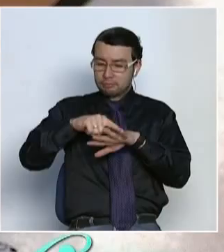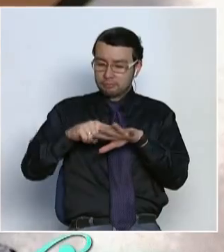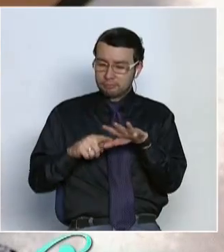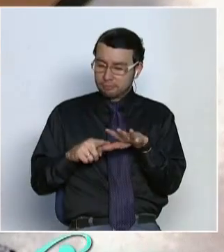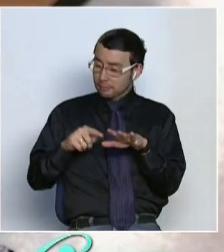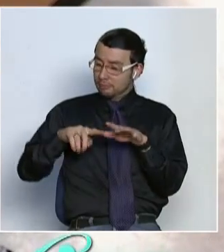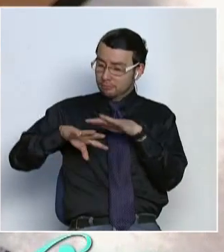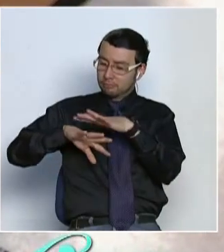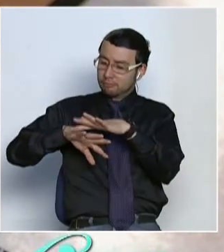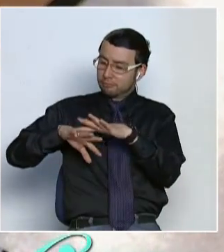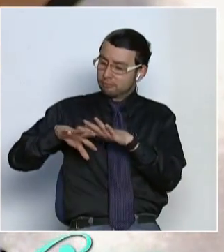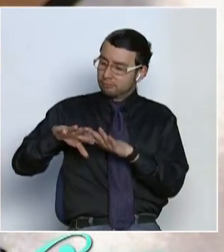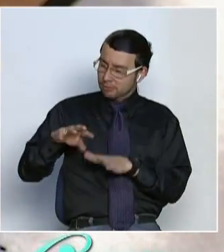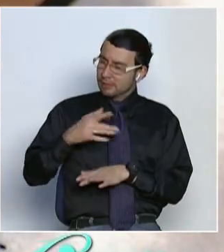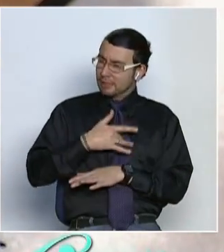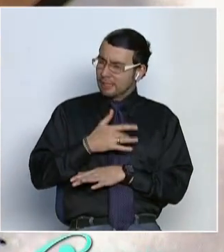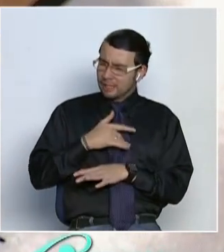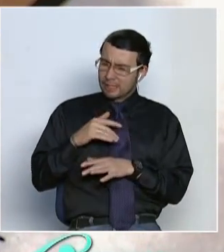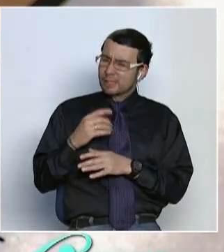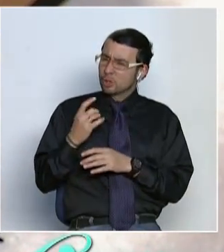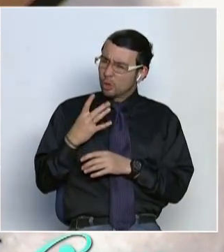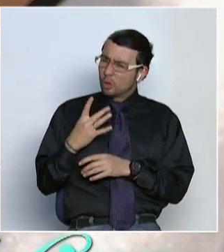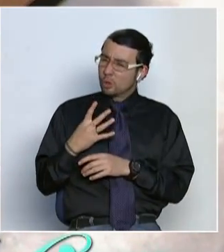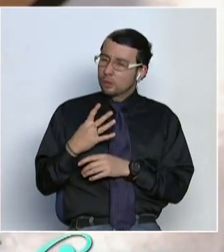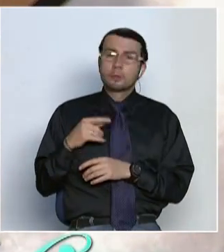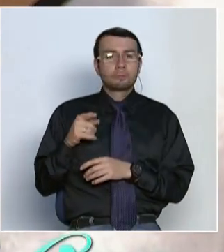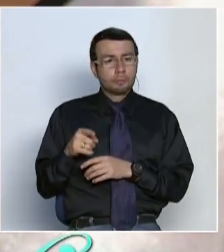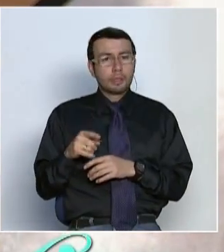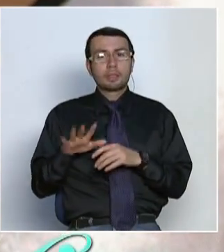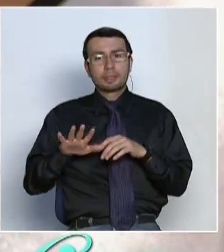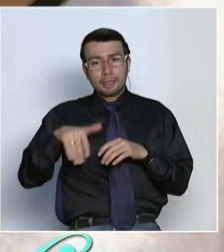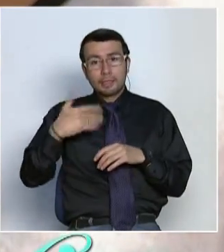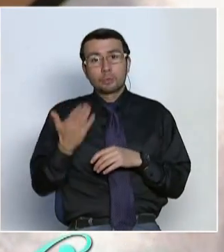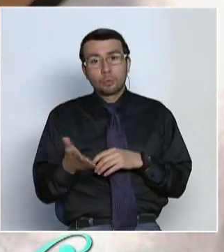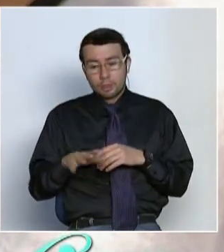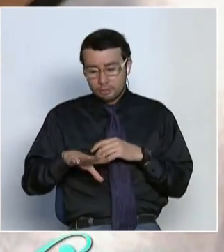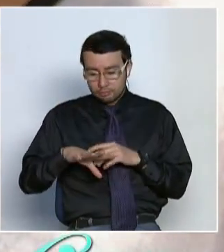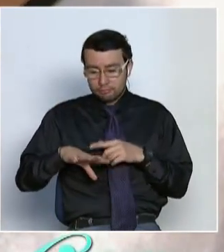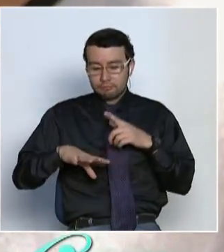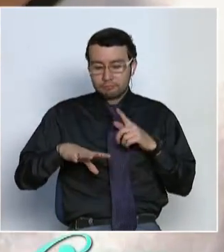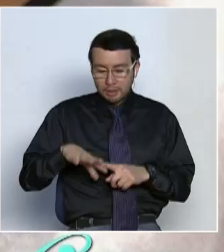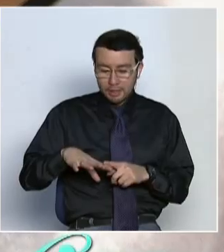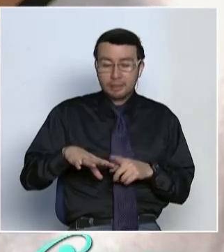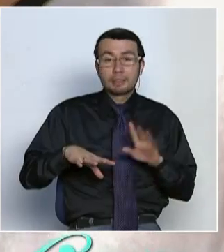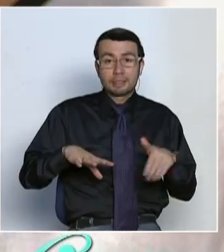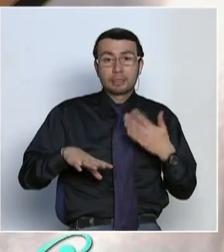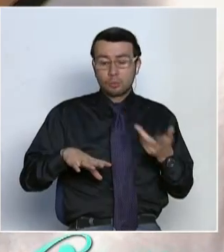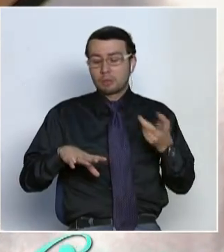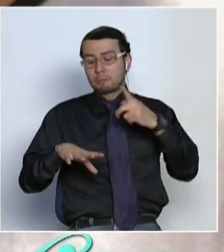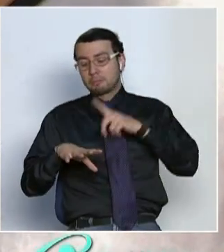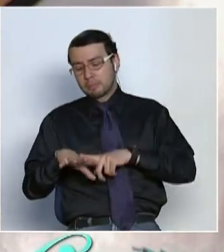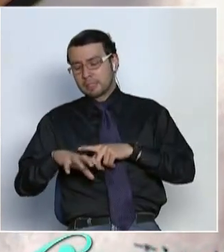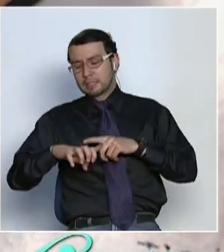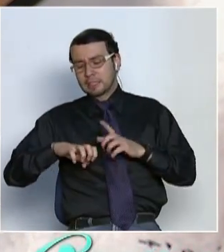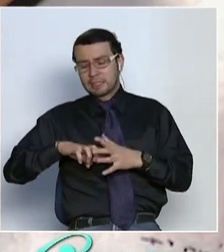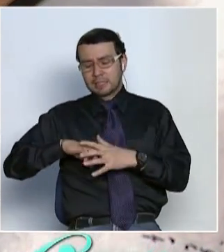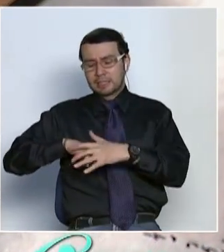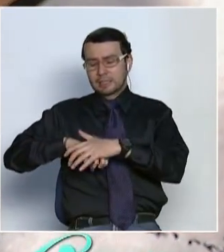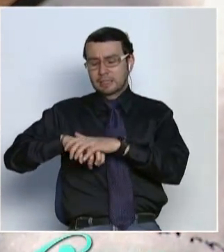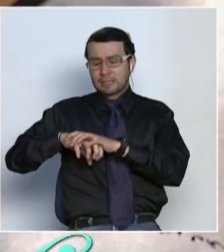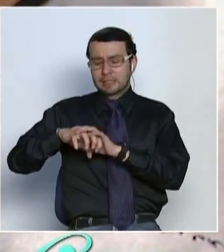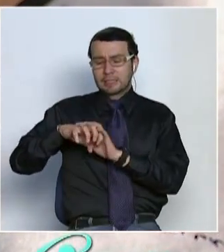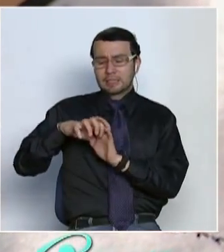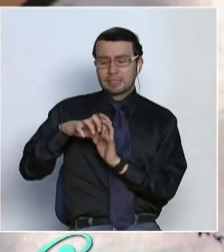articulaciones? Sí, señor. Y le fue bajando a estas articulaciones. Sí, doctor. Y después a estas. Ajá. Y ya le